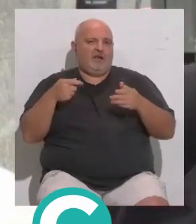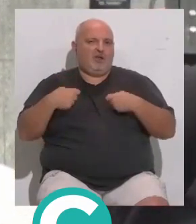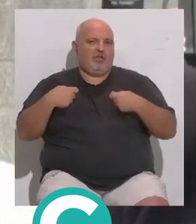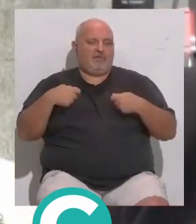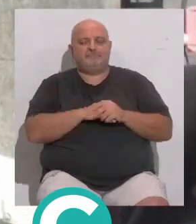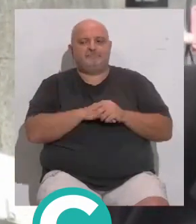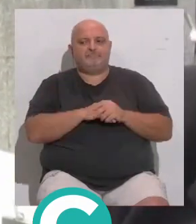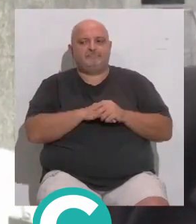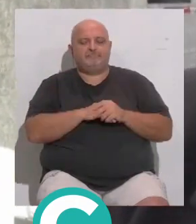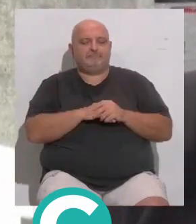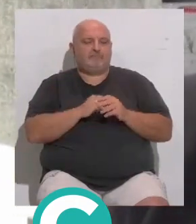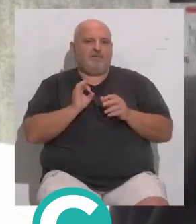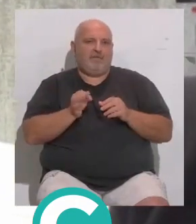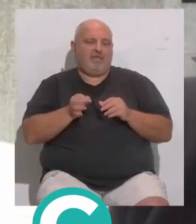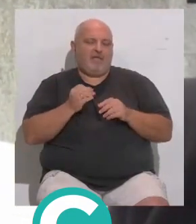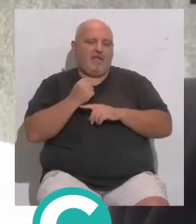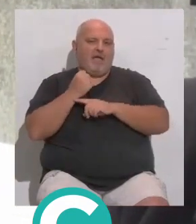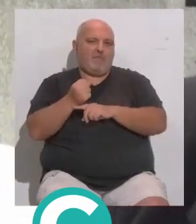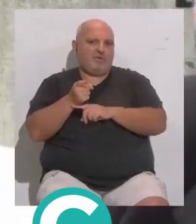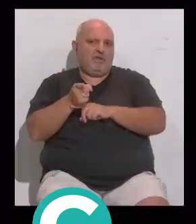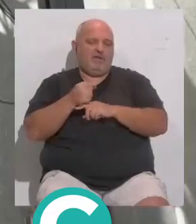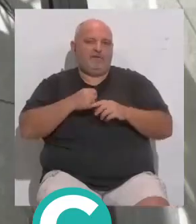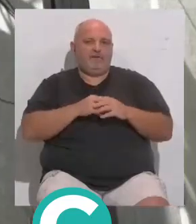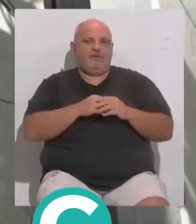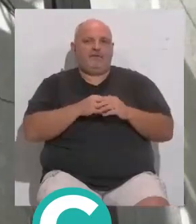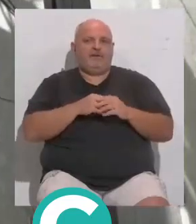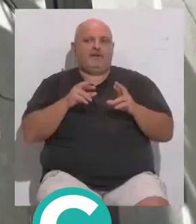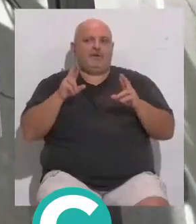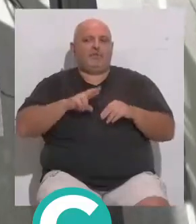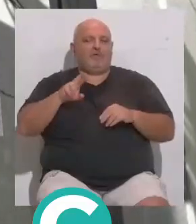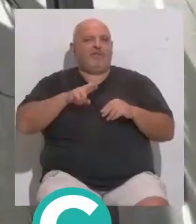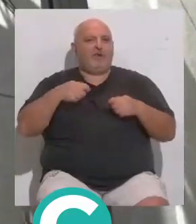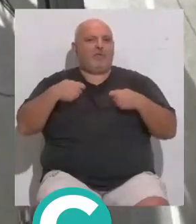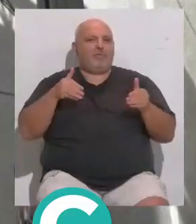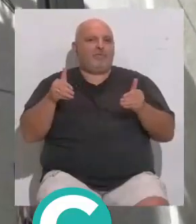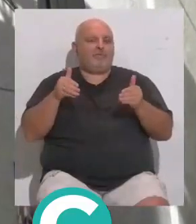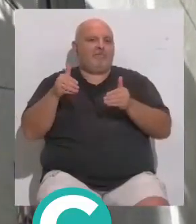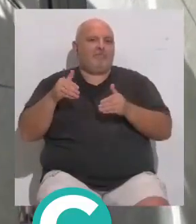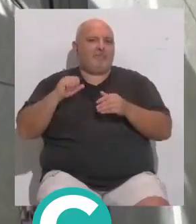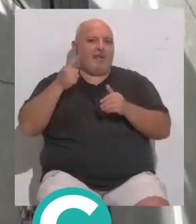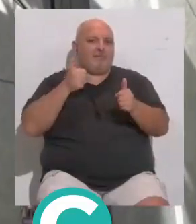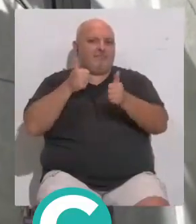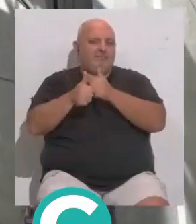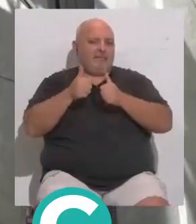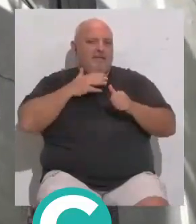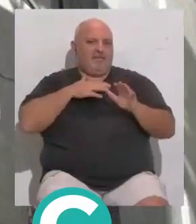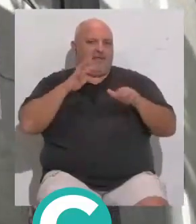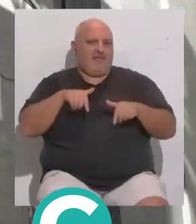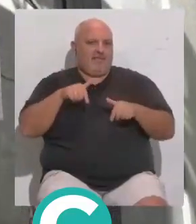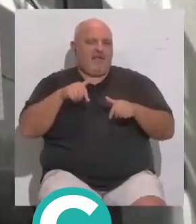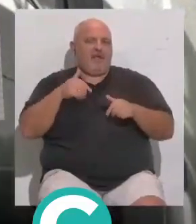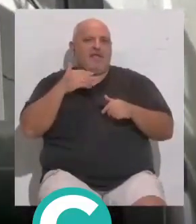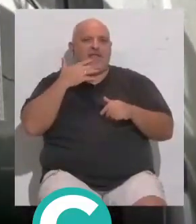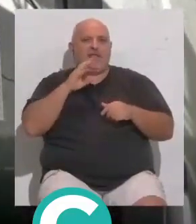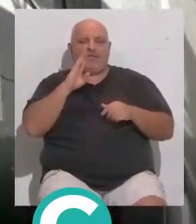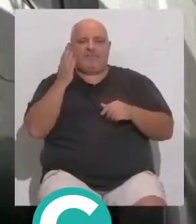aquí mismo en Cádiz, y la verdad que también hay que apoyar a ellos. La recuperación del comercio local es una de las prioridades del Ayuntamiento de Cádiz a